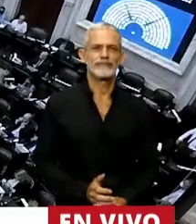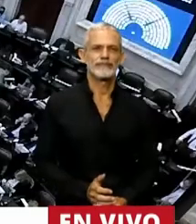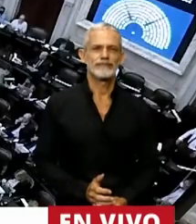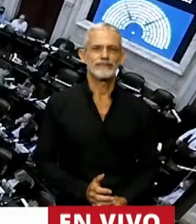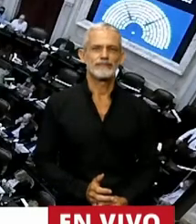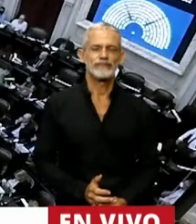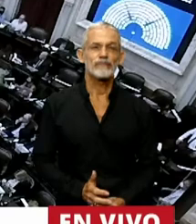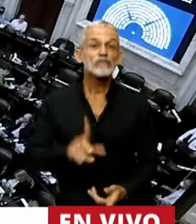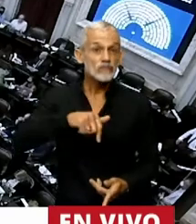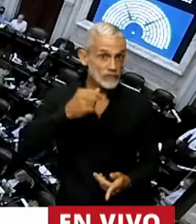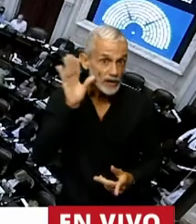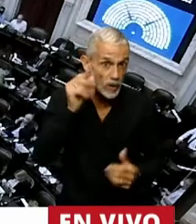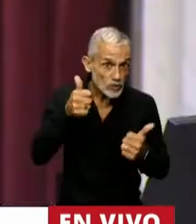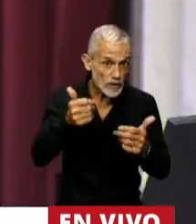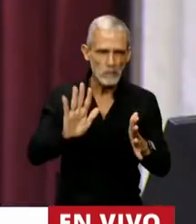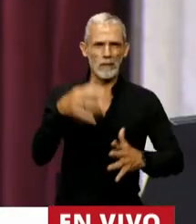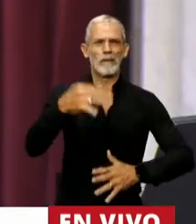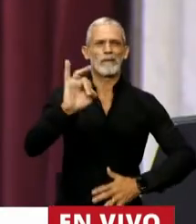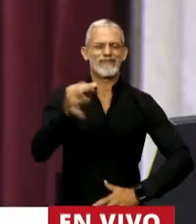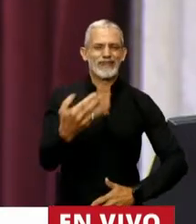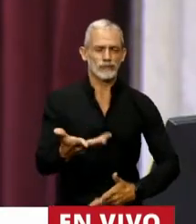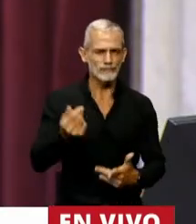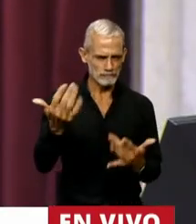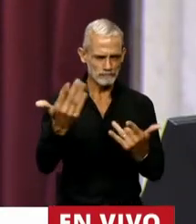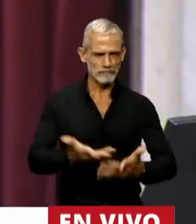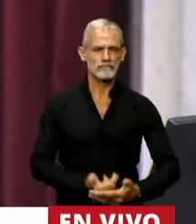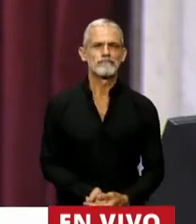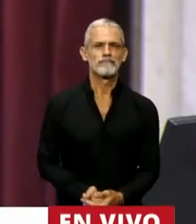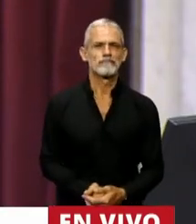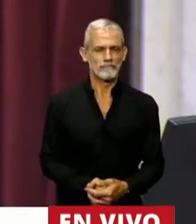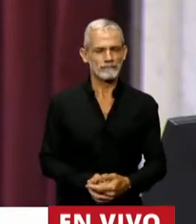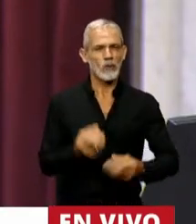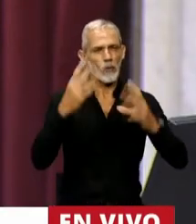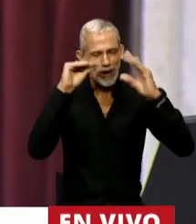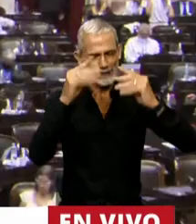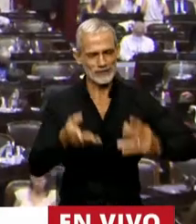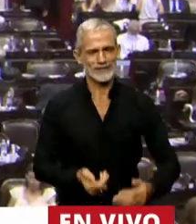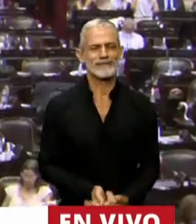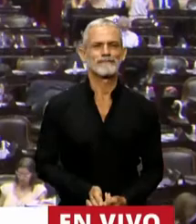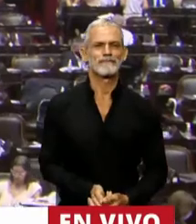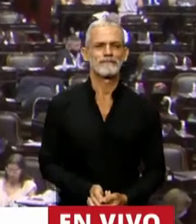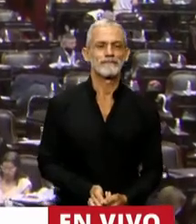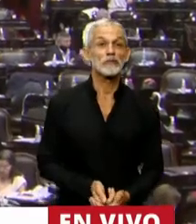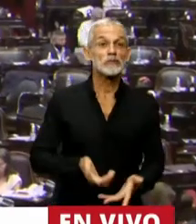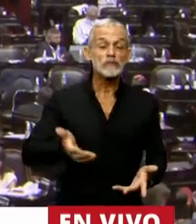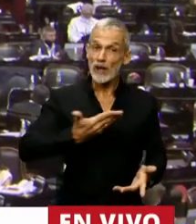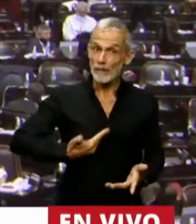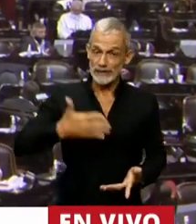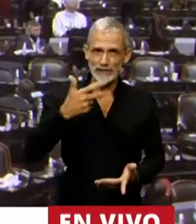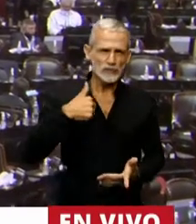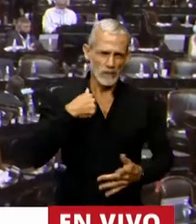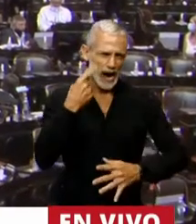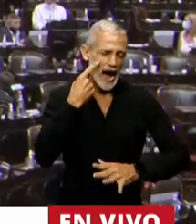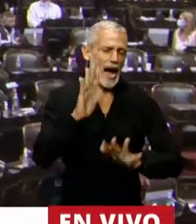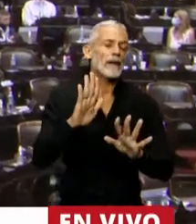Hola, ¿me escucha, presidente? Sí, perfecto, diputado, adelante. Gracias, presidente, buenas noches. Presidente, voy a tratar de